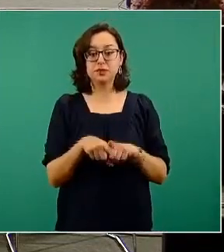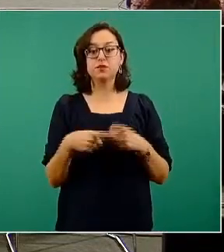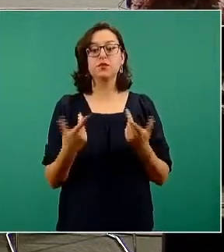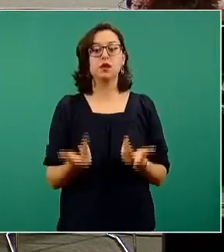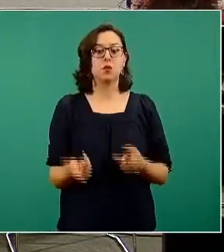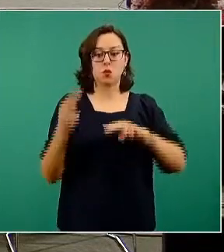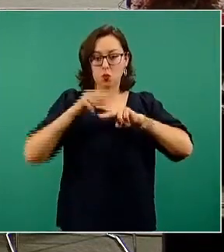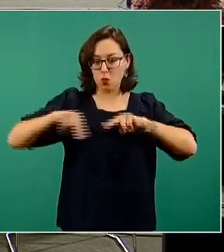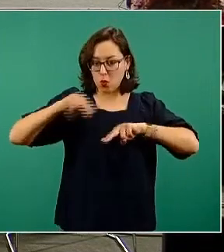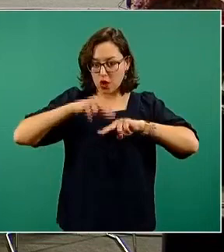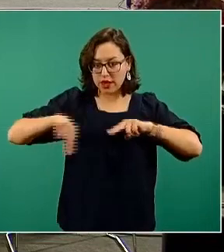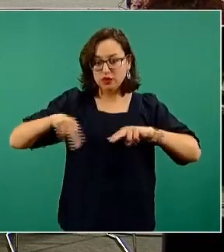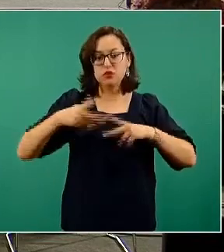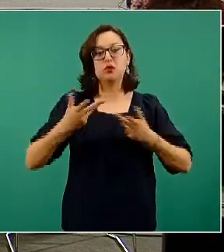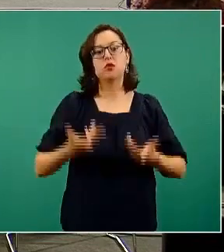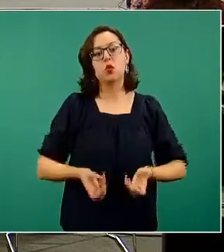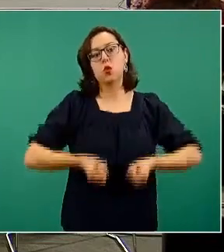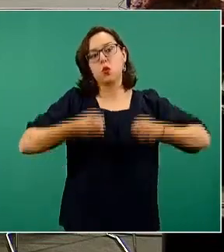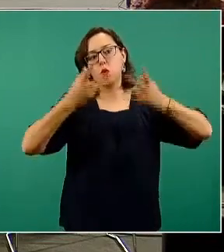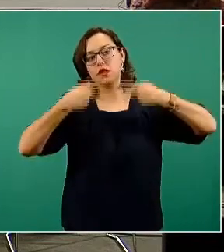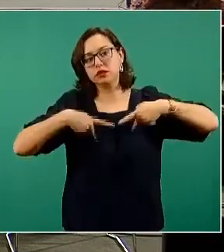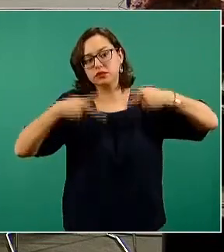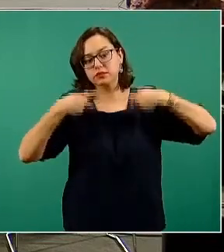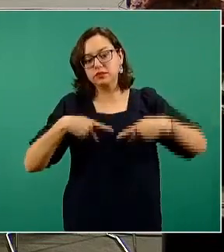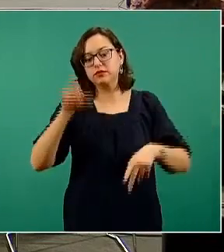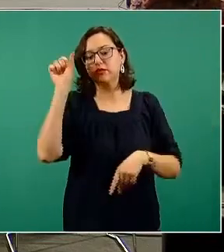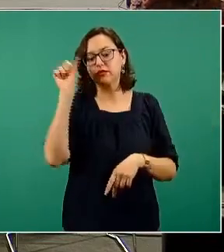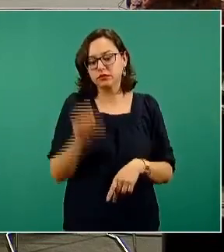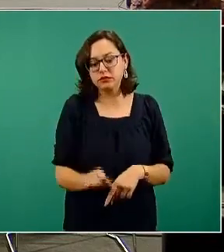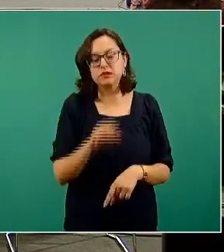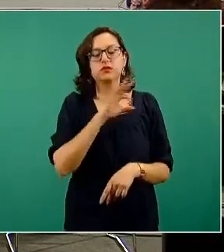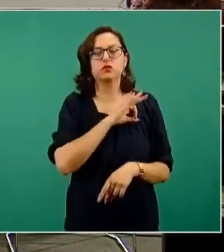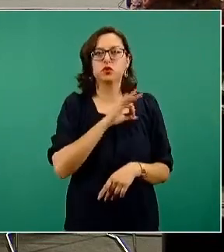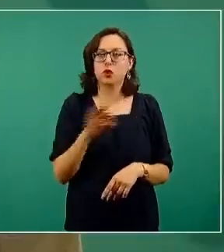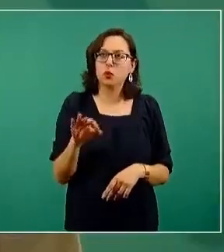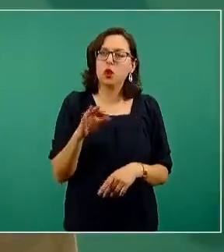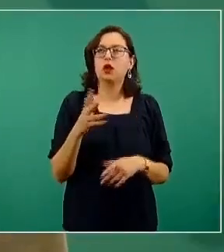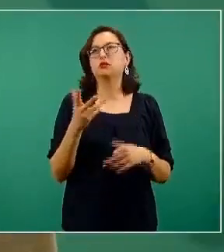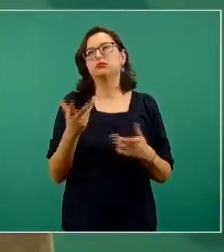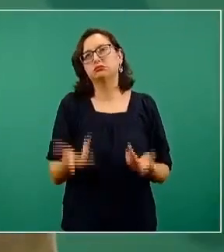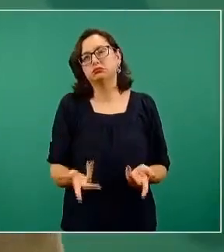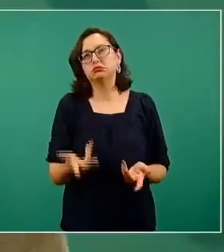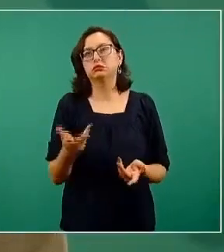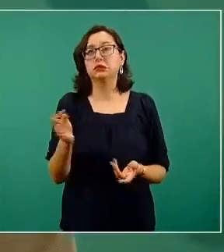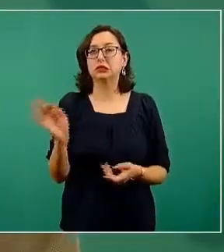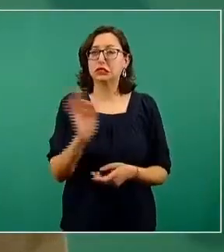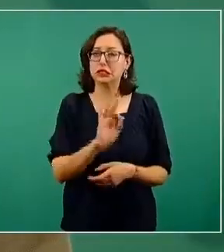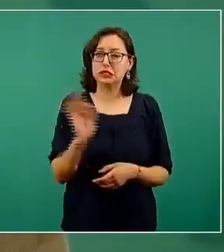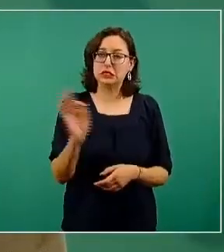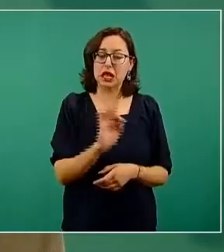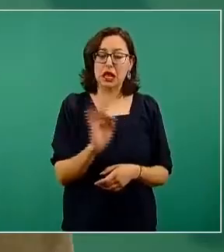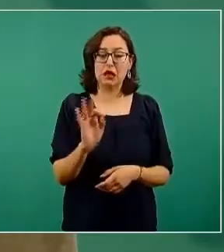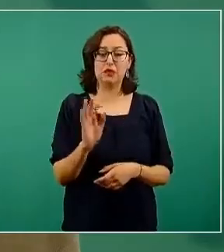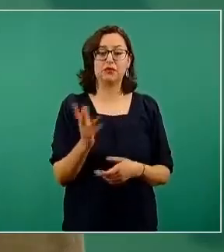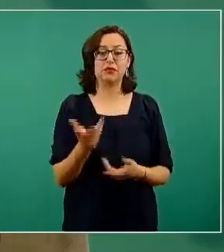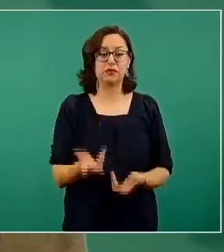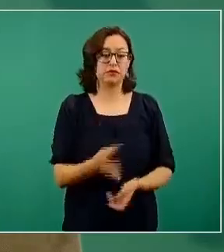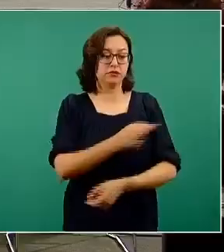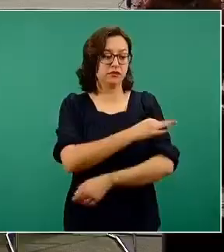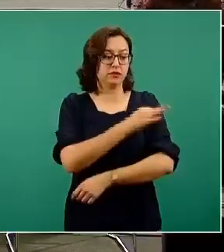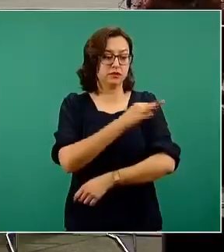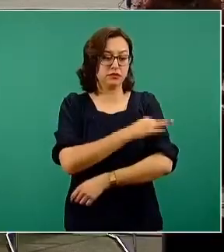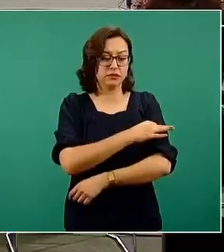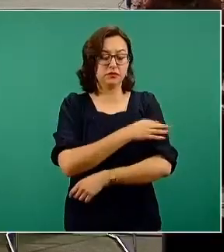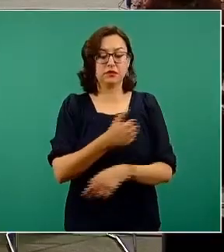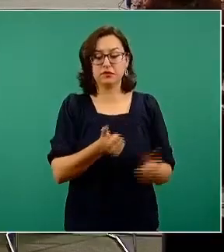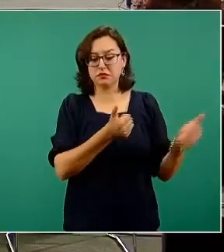poder, sabemos cuál es la capacidad, más o menos tenemos que por cada 2 vacunadores, pues